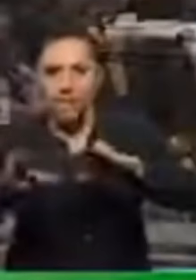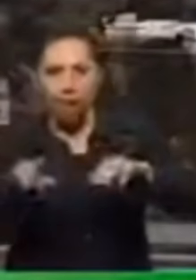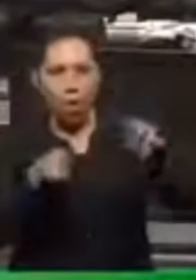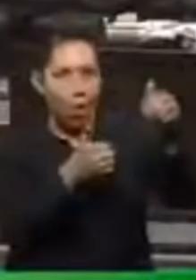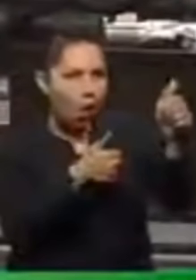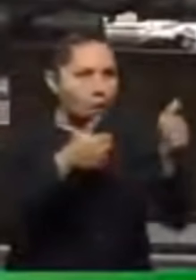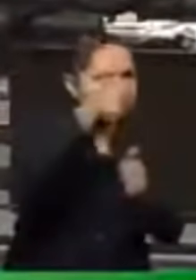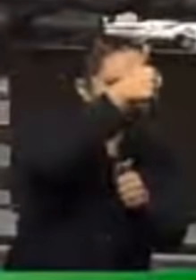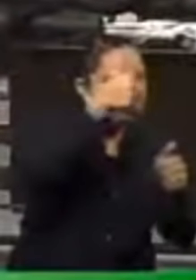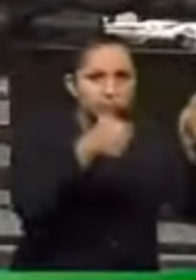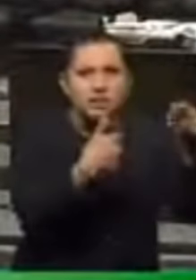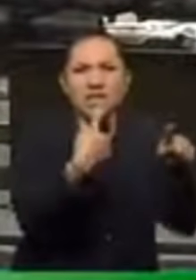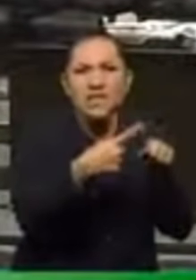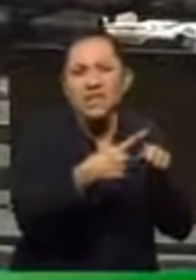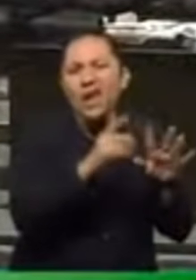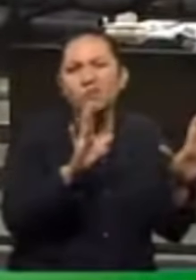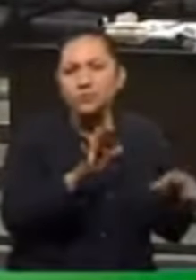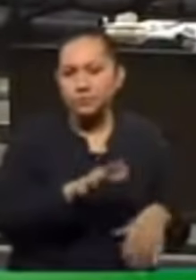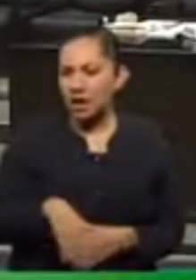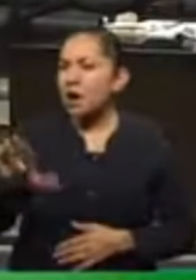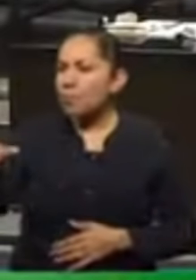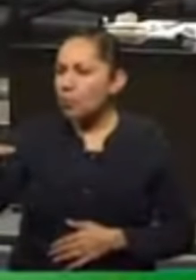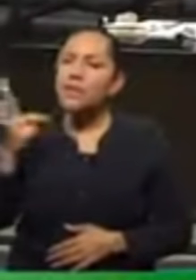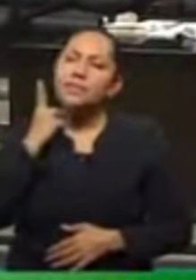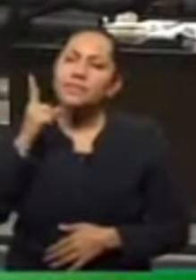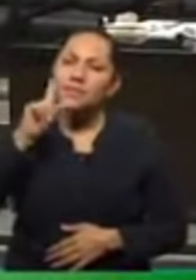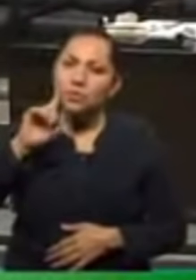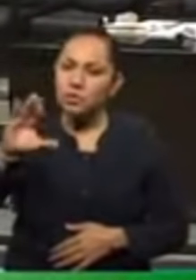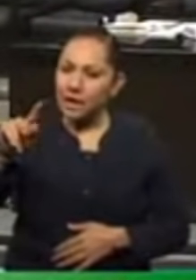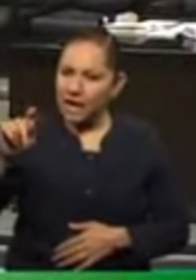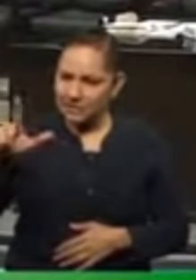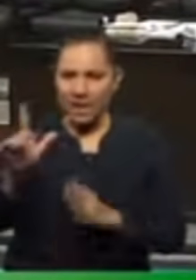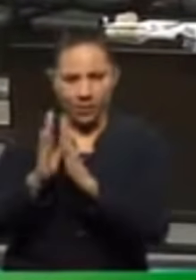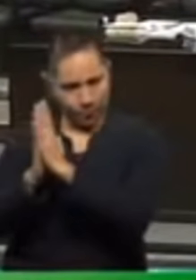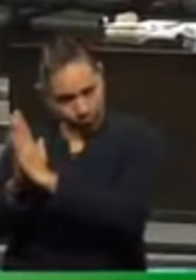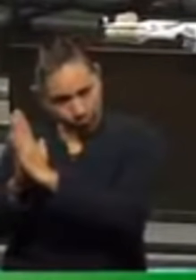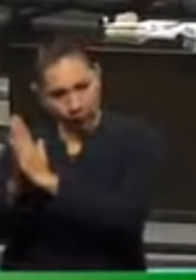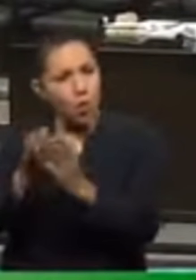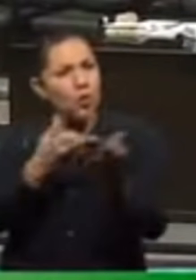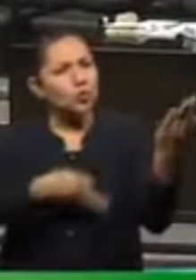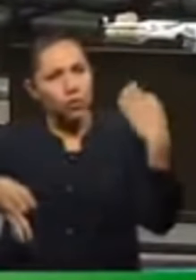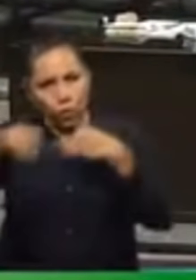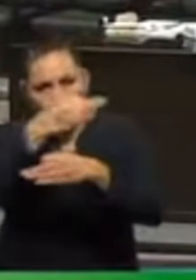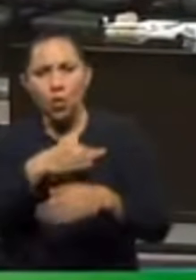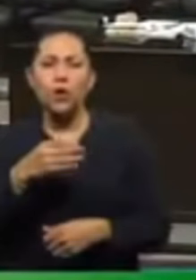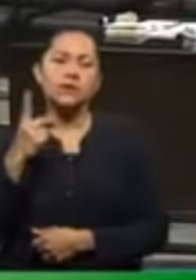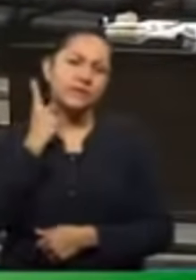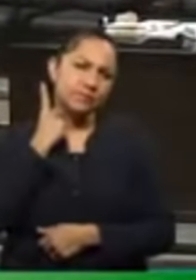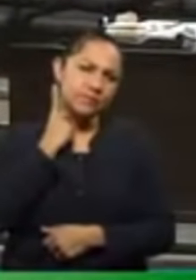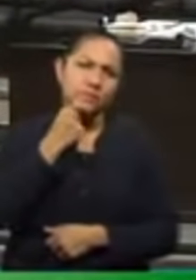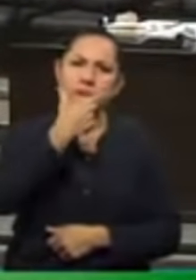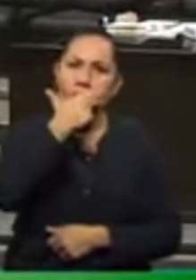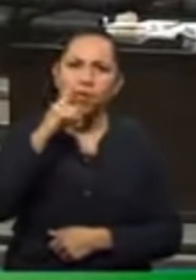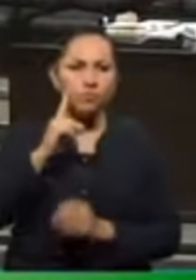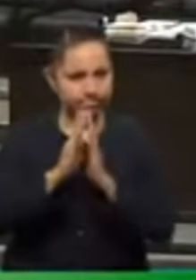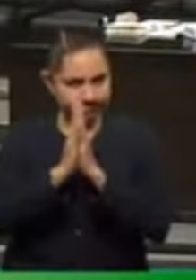Diputada Teresa Castel, por favor, y a todas las diputadas y diputados les pido que guarden compostura.